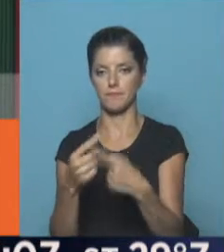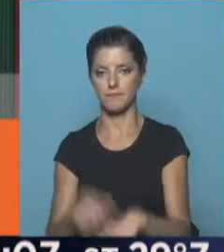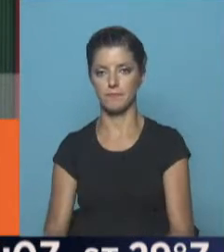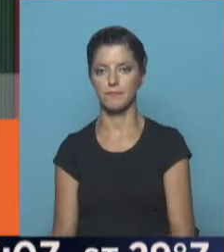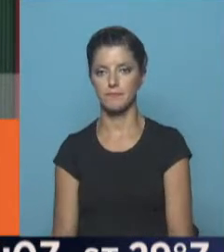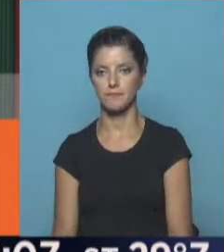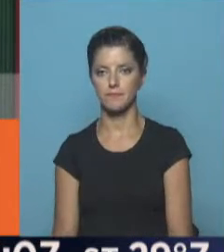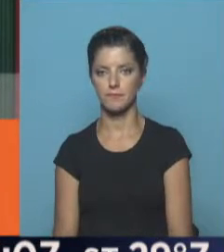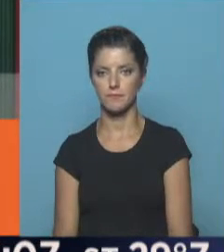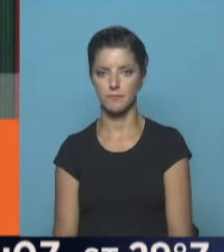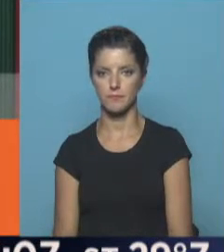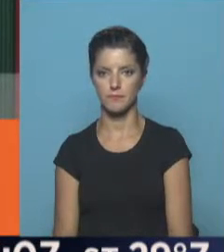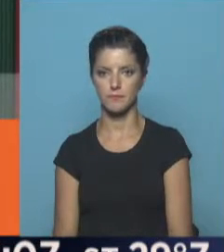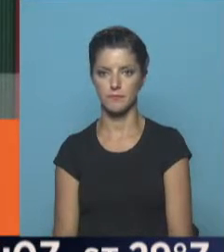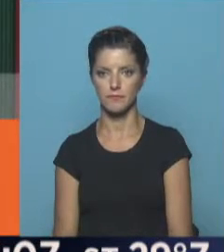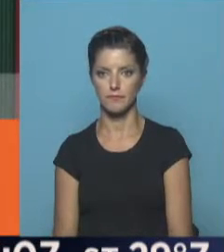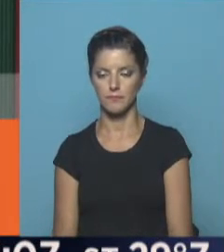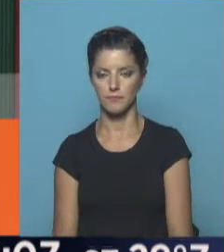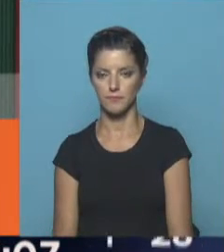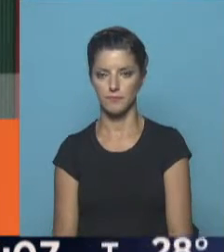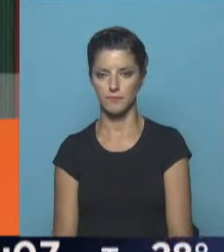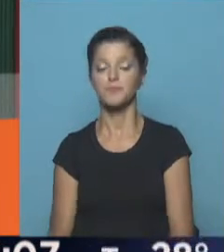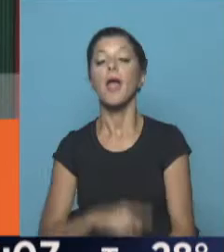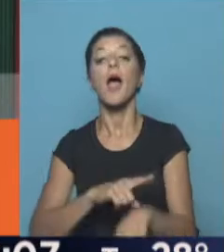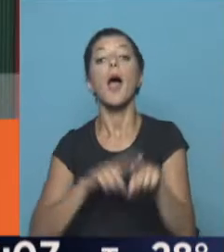está correctamente